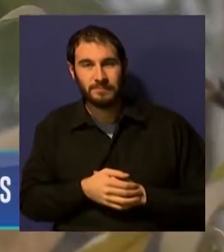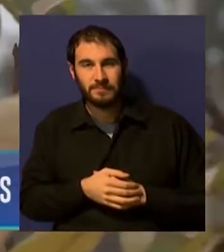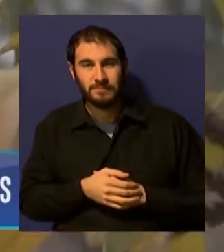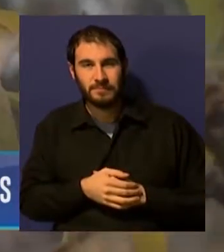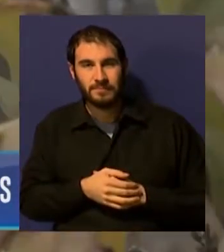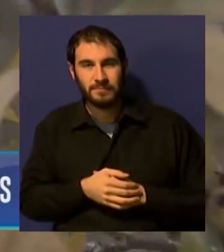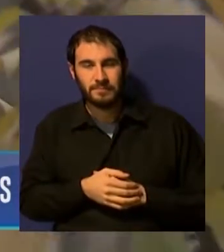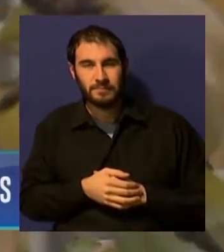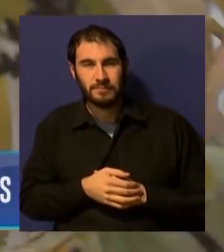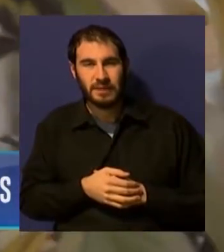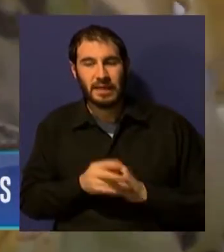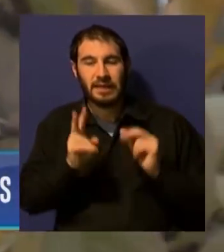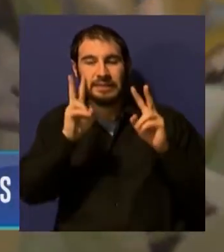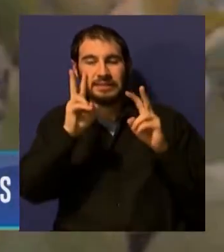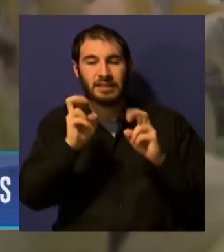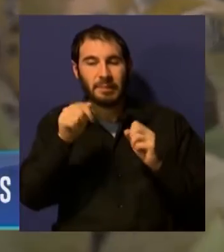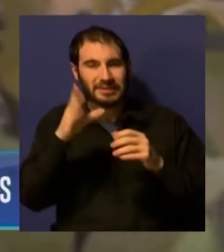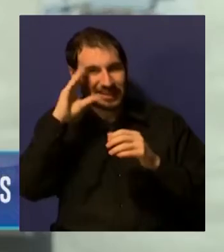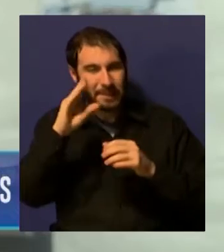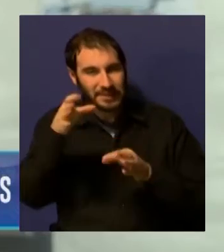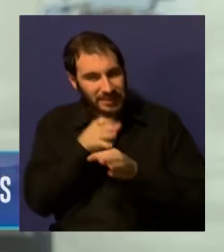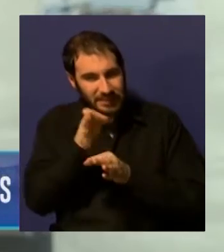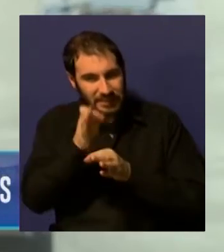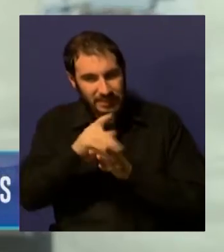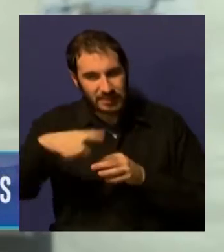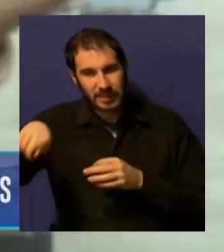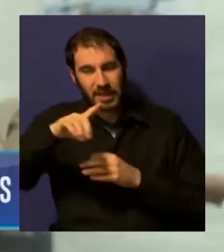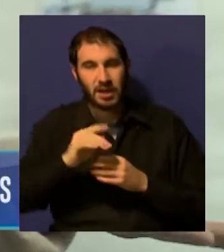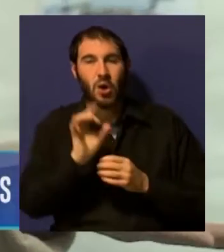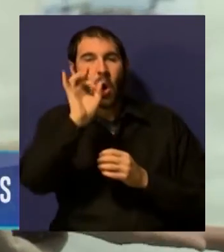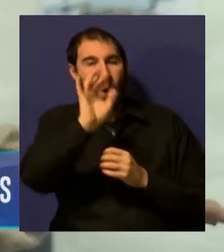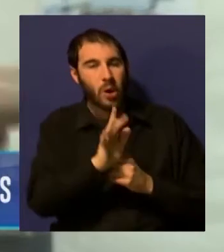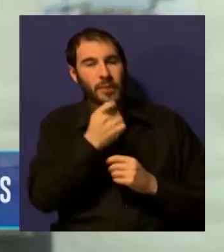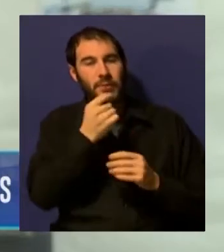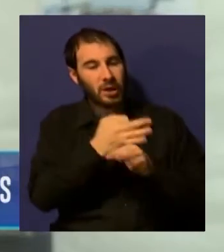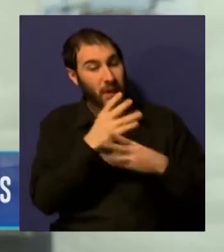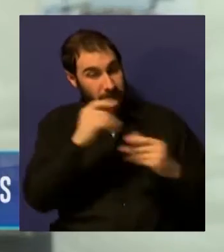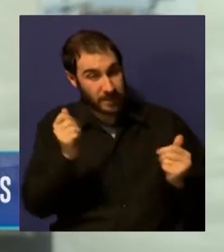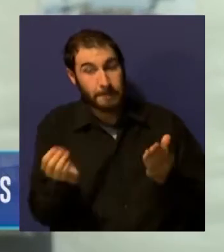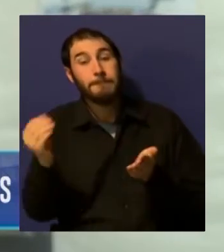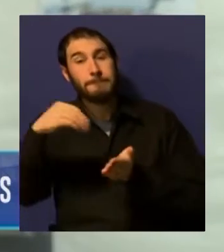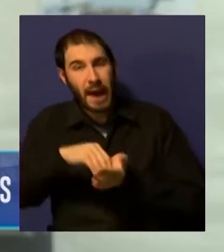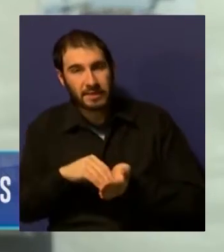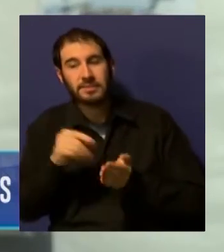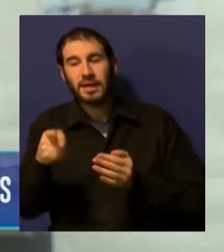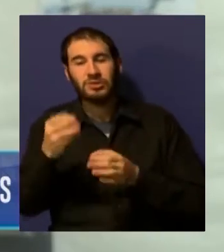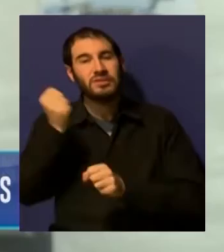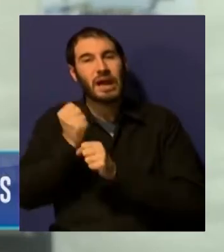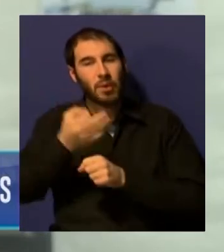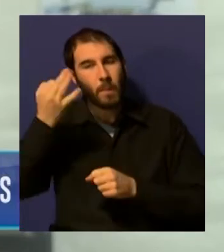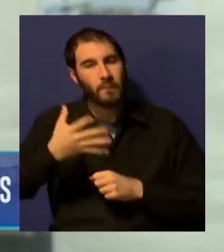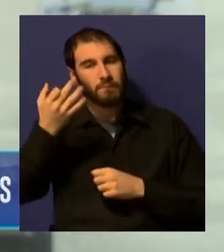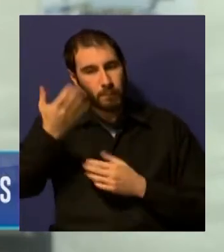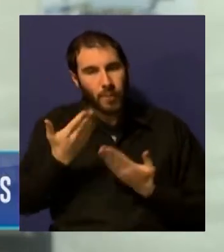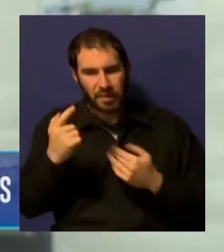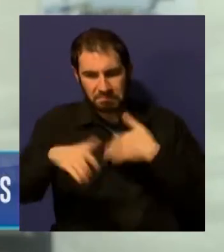Y entonces el tema de poder formar y capacitar, no solo que terminen la escuela, sino que puedan tener un oficio en el cual se